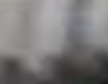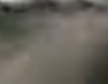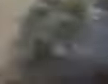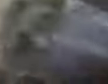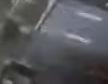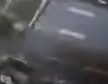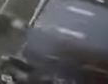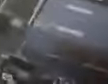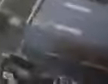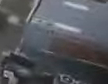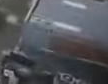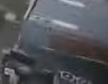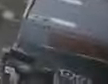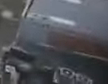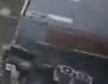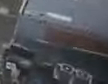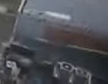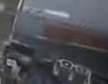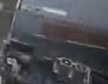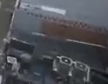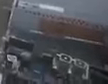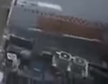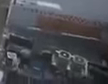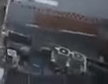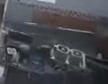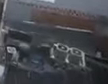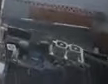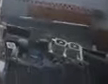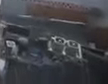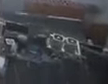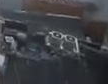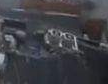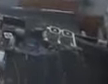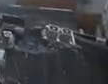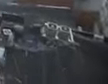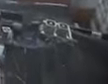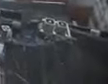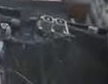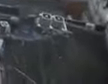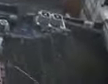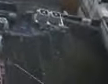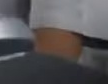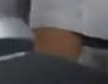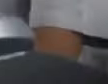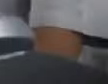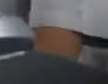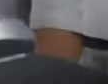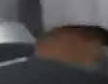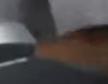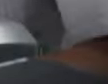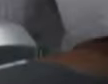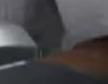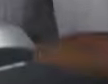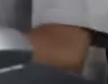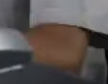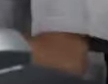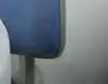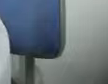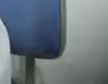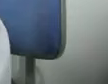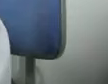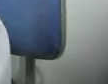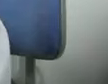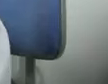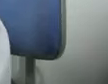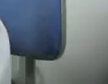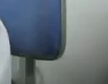pesos. Inyectó un primer aporte para la vigencia 2022. El giro asignado correspondió al valor de 21 mil millones de pesos.